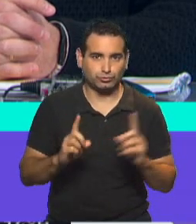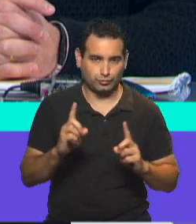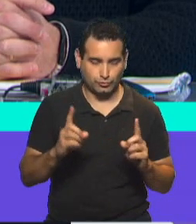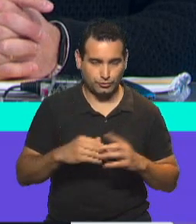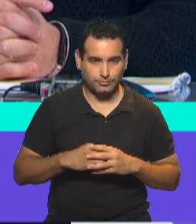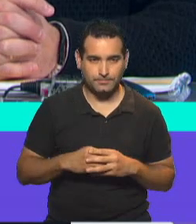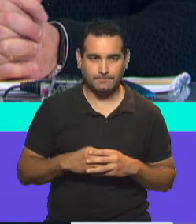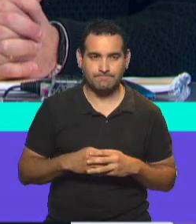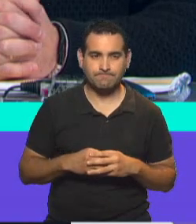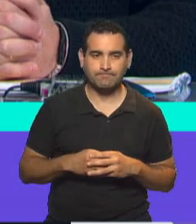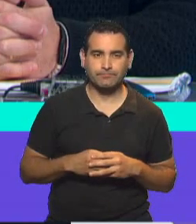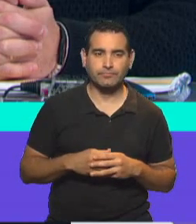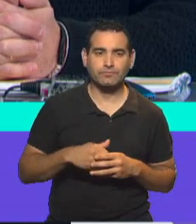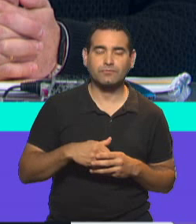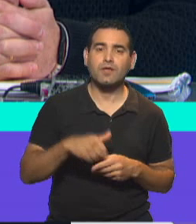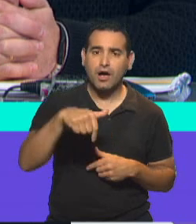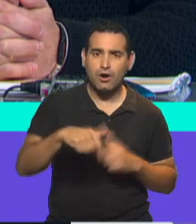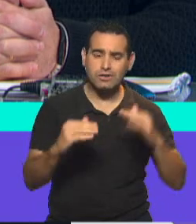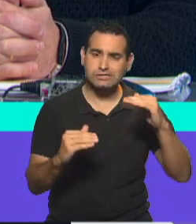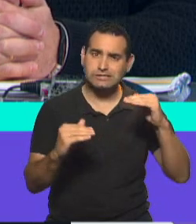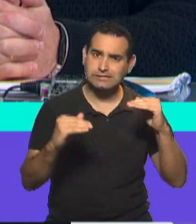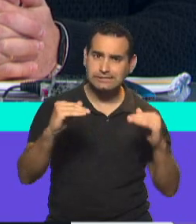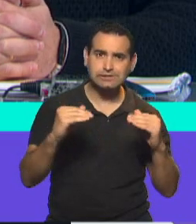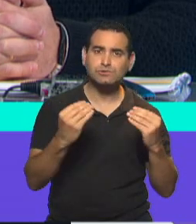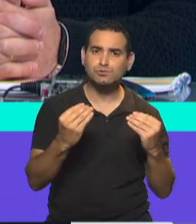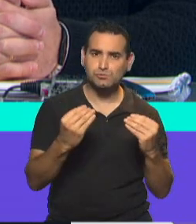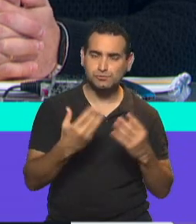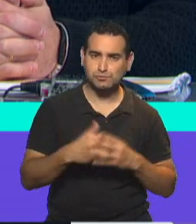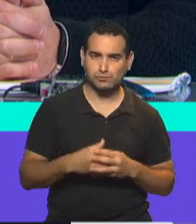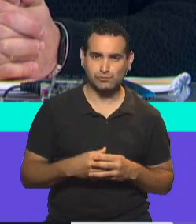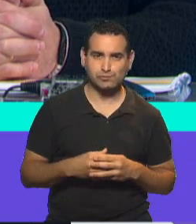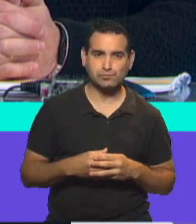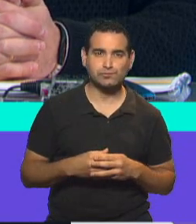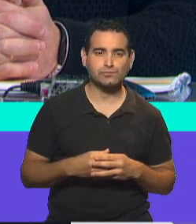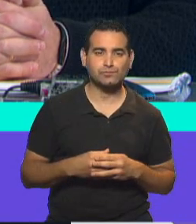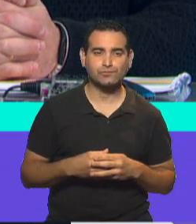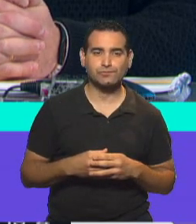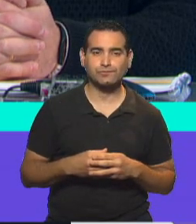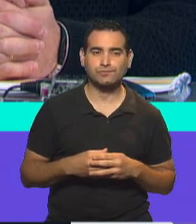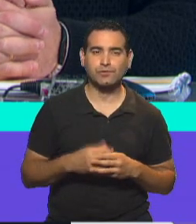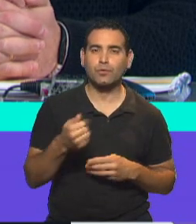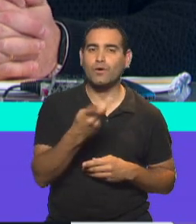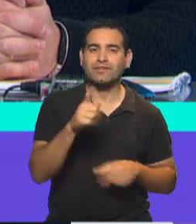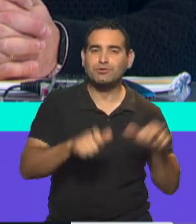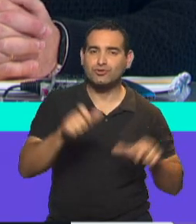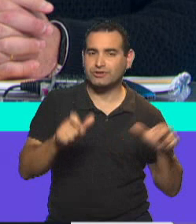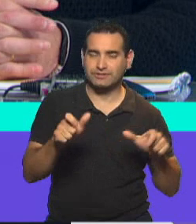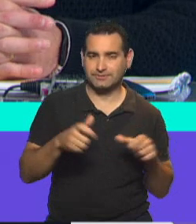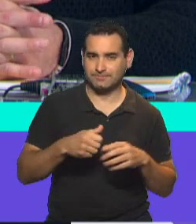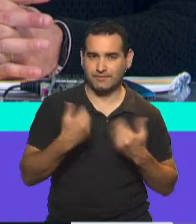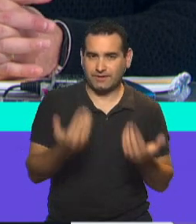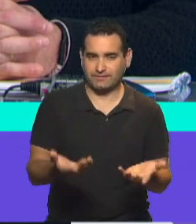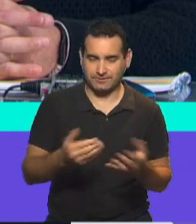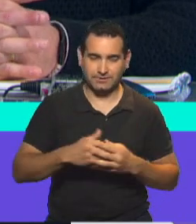hogar. ¿En cuánto acerca esto a superar esa línea de pobreza energética y a qué cantidad de población alcanza